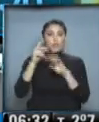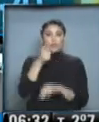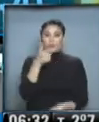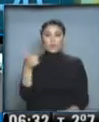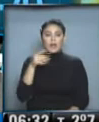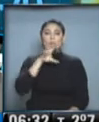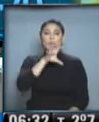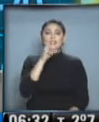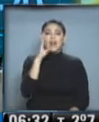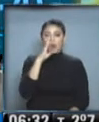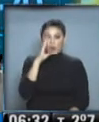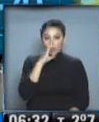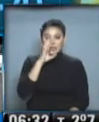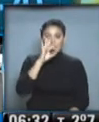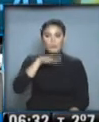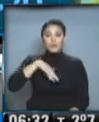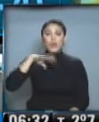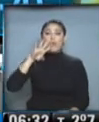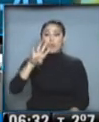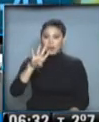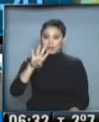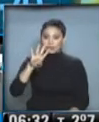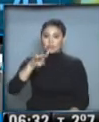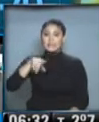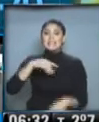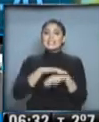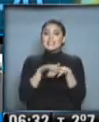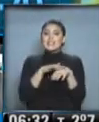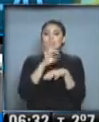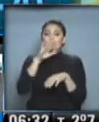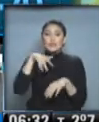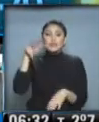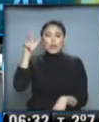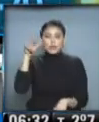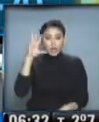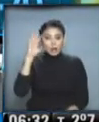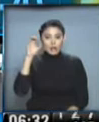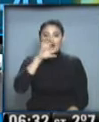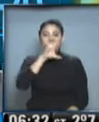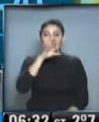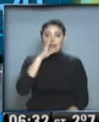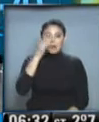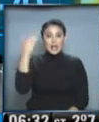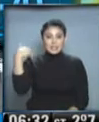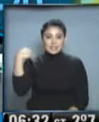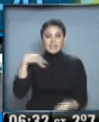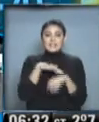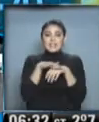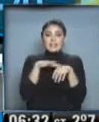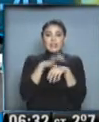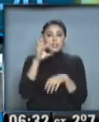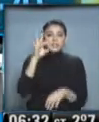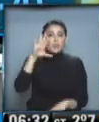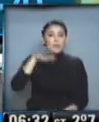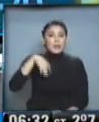En Córdoba, 4 grados bajo cero y 8 bajo cero la sensación térmica. Recuerden que ayer en Córdoba la sensación térmica alcanzó los 10 grados bajo